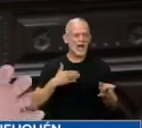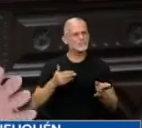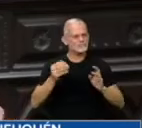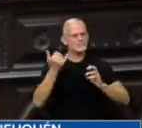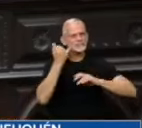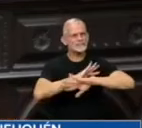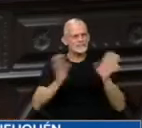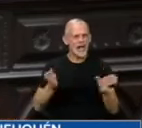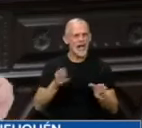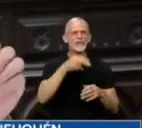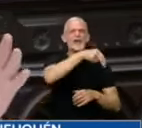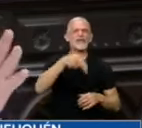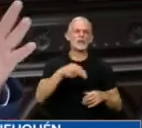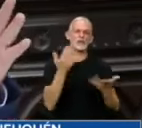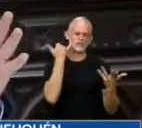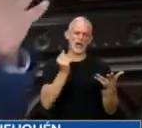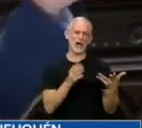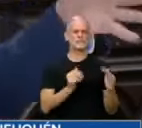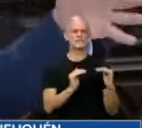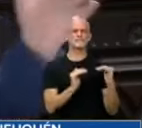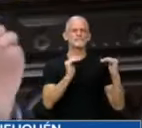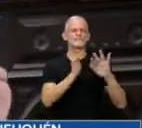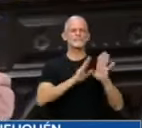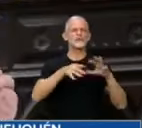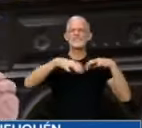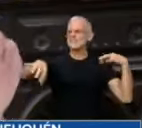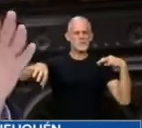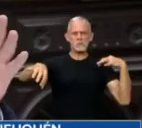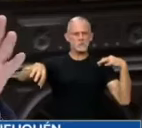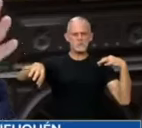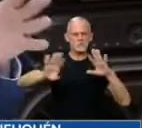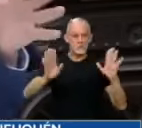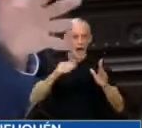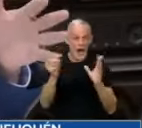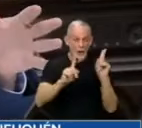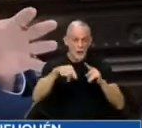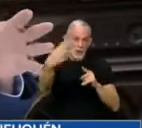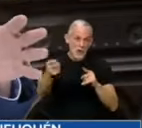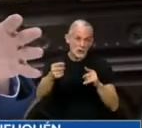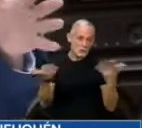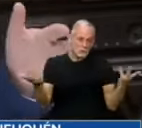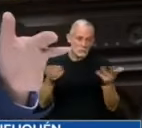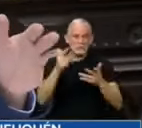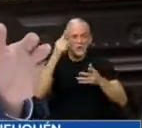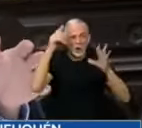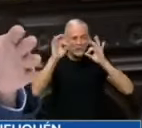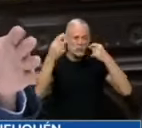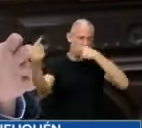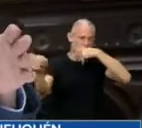Claramente los neuquinos nos hemos puesto por encima de la grieta y muchos que pertenecen a